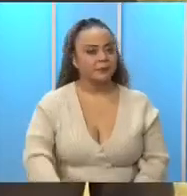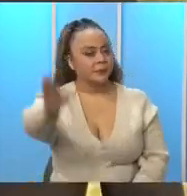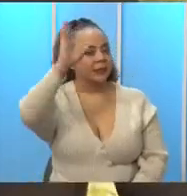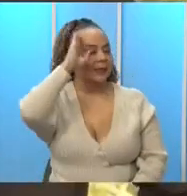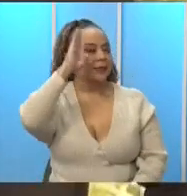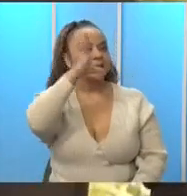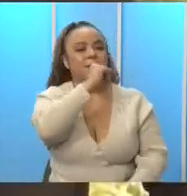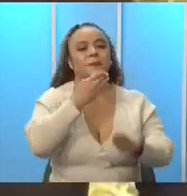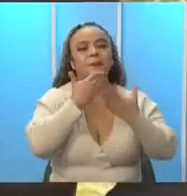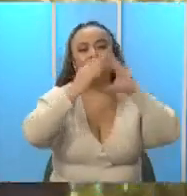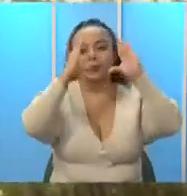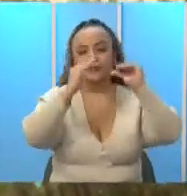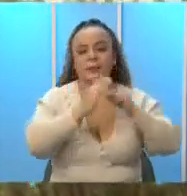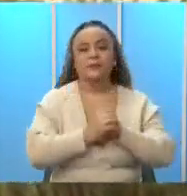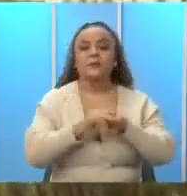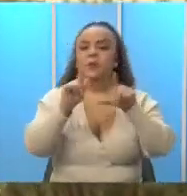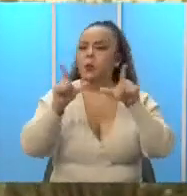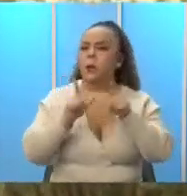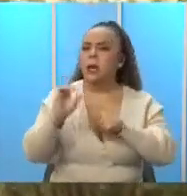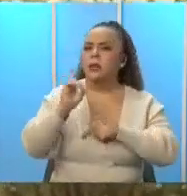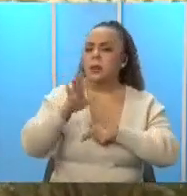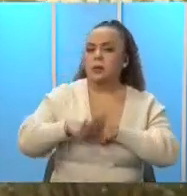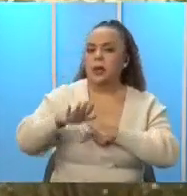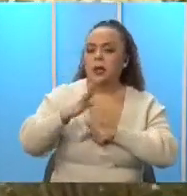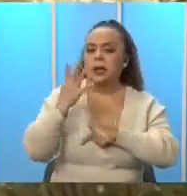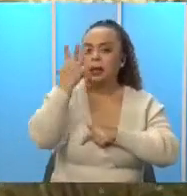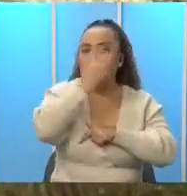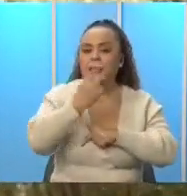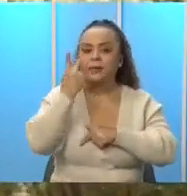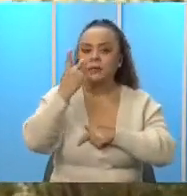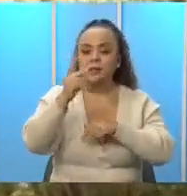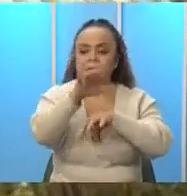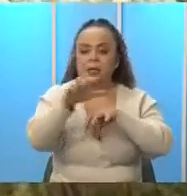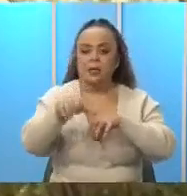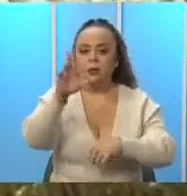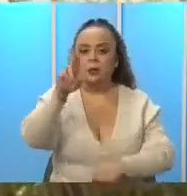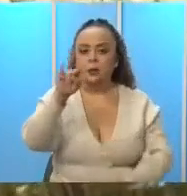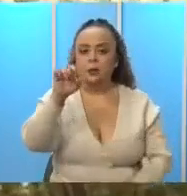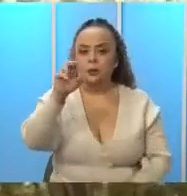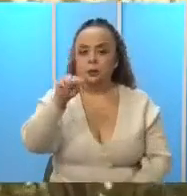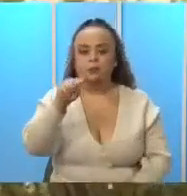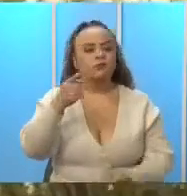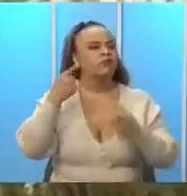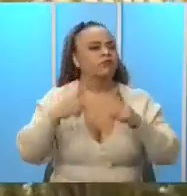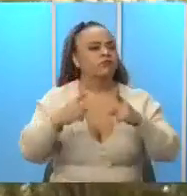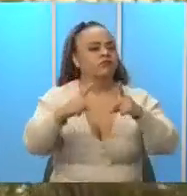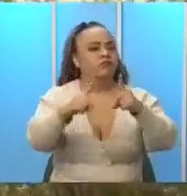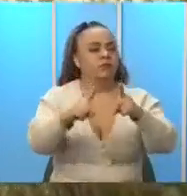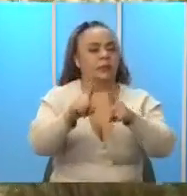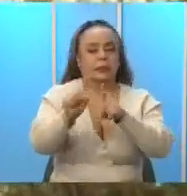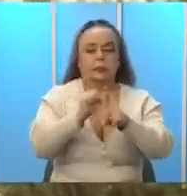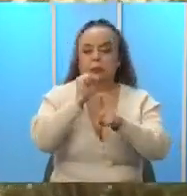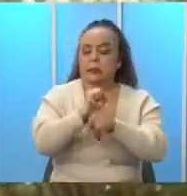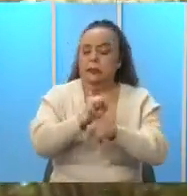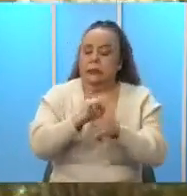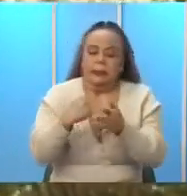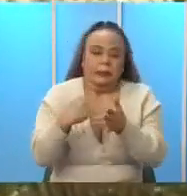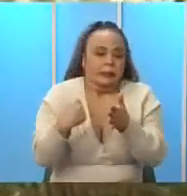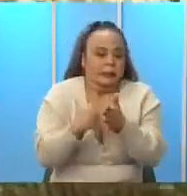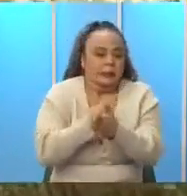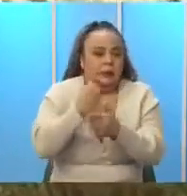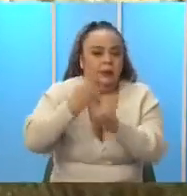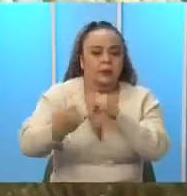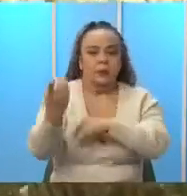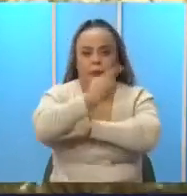Saludos y muy buenas tardes en el sector de Lindavista del cantón de la unión han acontecido hechos lamentables en los últimos